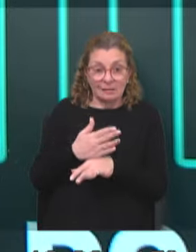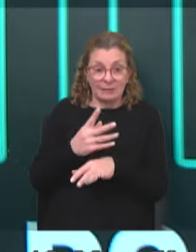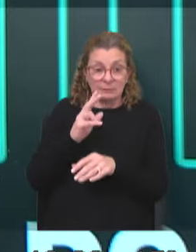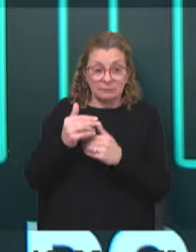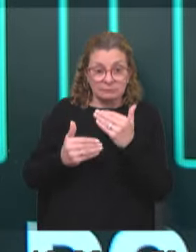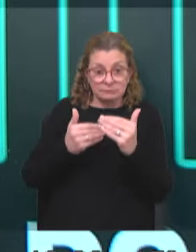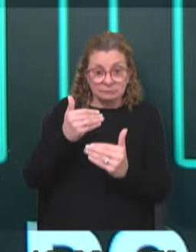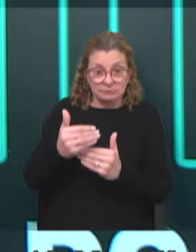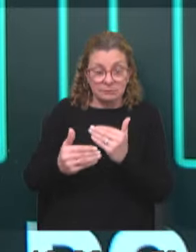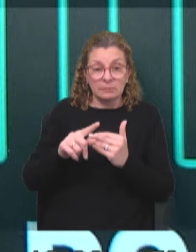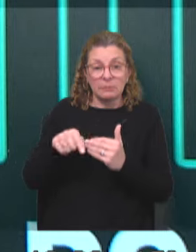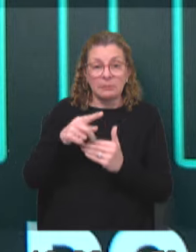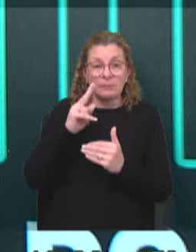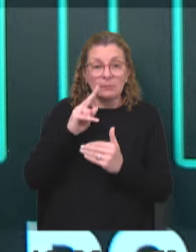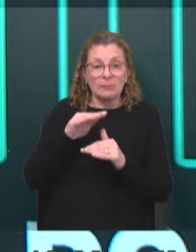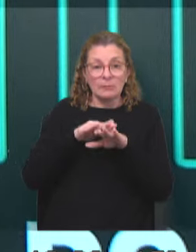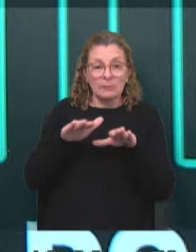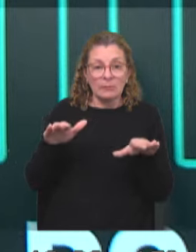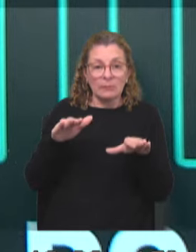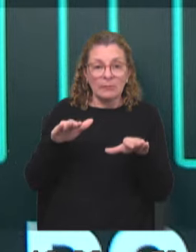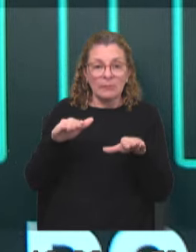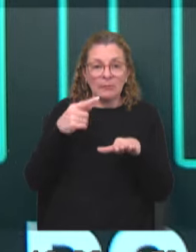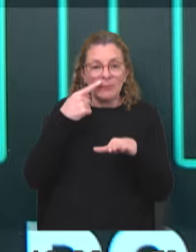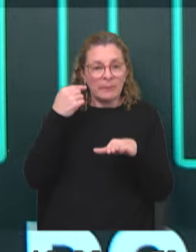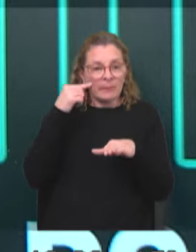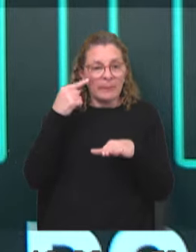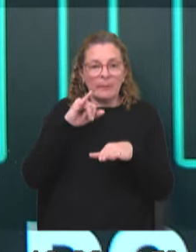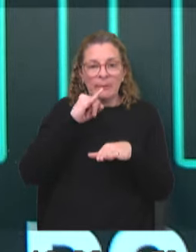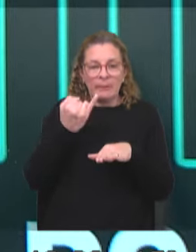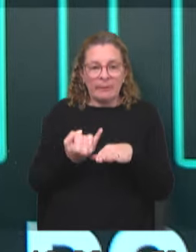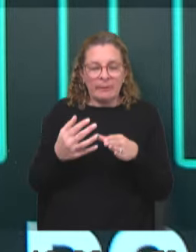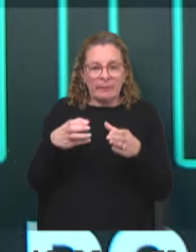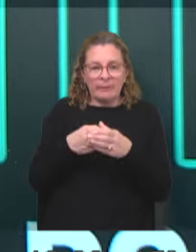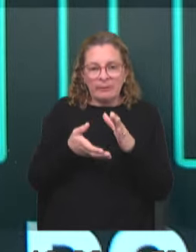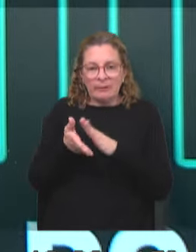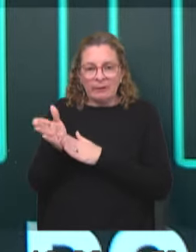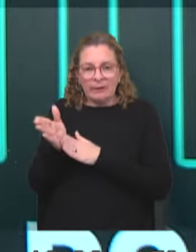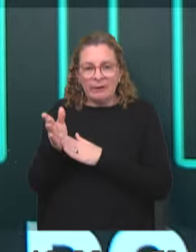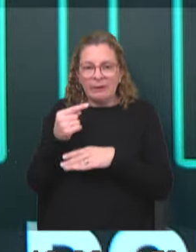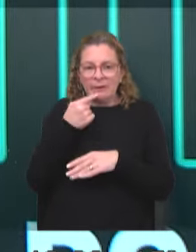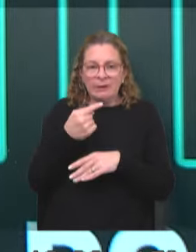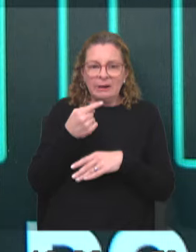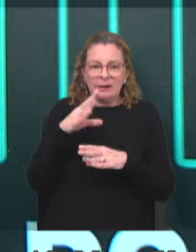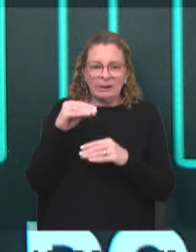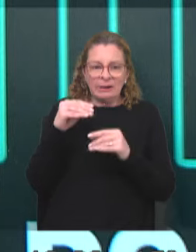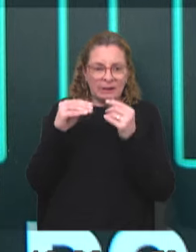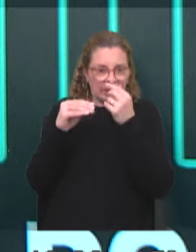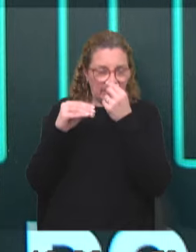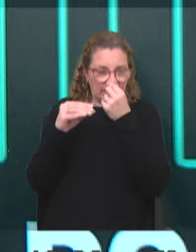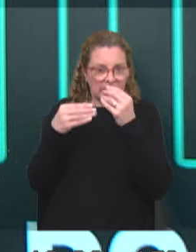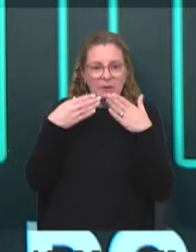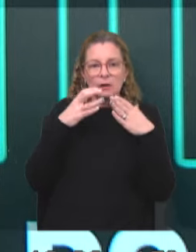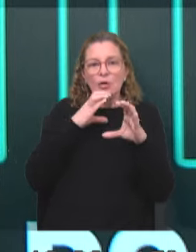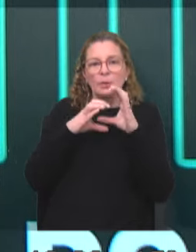pasos donde se sitúa Al mismo nivel que Ojeda se reúne con delgado sale de la reunión de delgado y dice qué fue lo que hablaron y que le va a